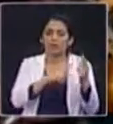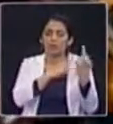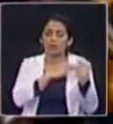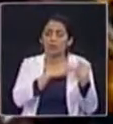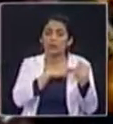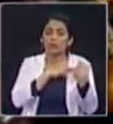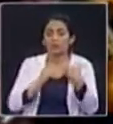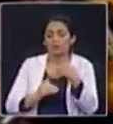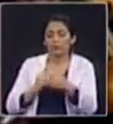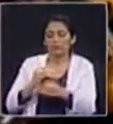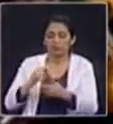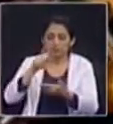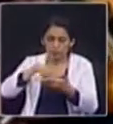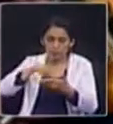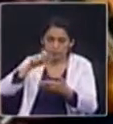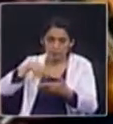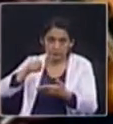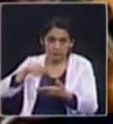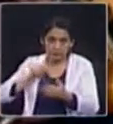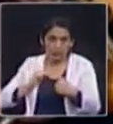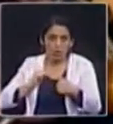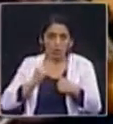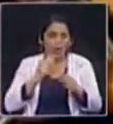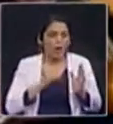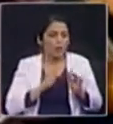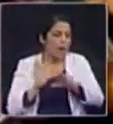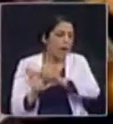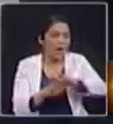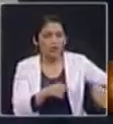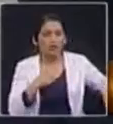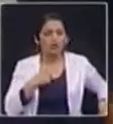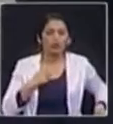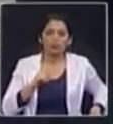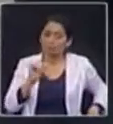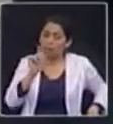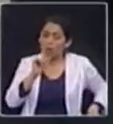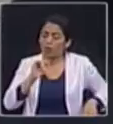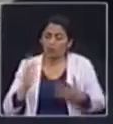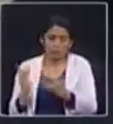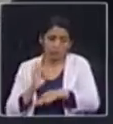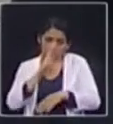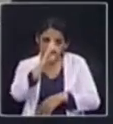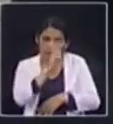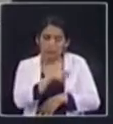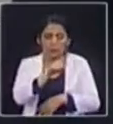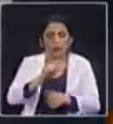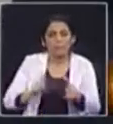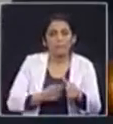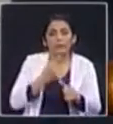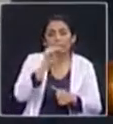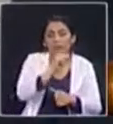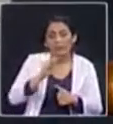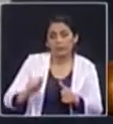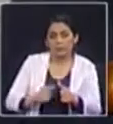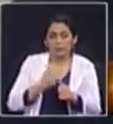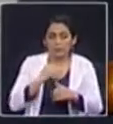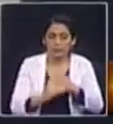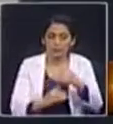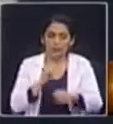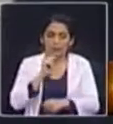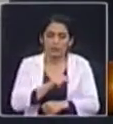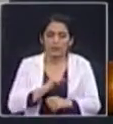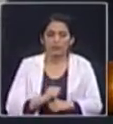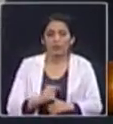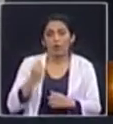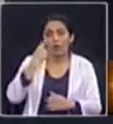el proceso legal. O sea, yo no puedo irme encima del CAL. Hay varias pruebas que pueden argumentar el juicio